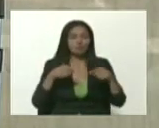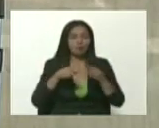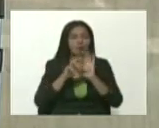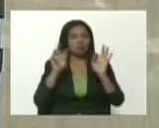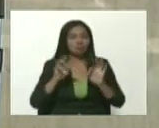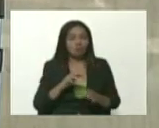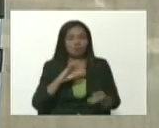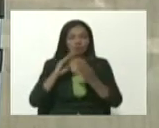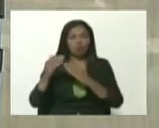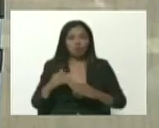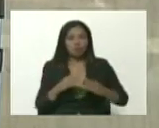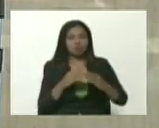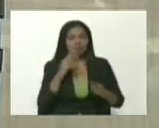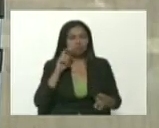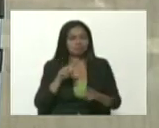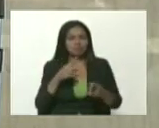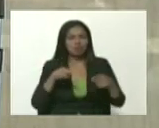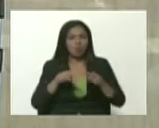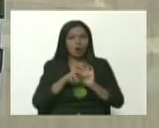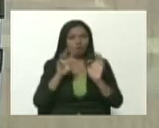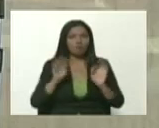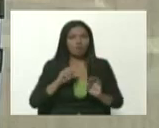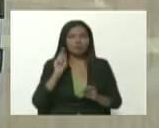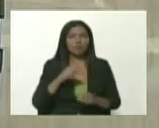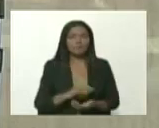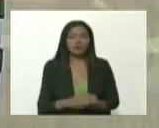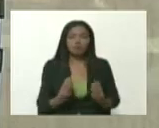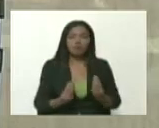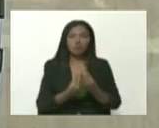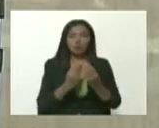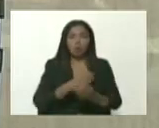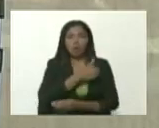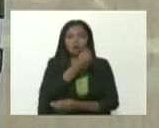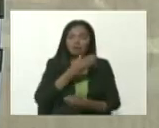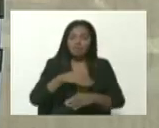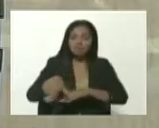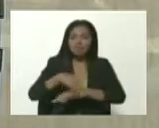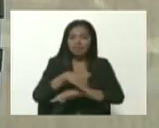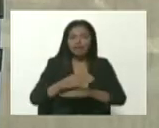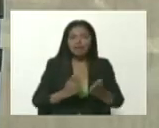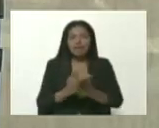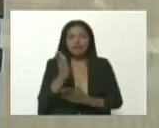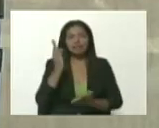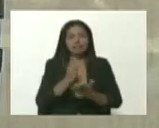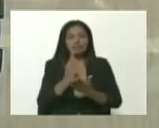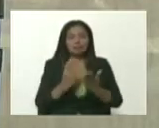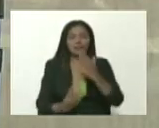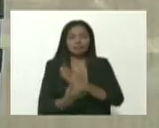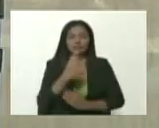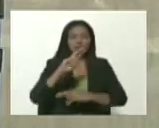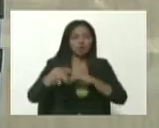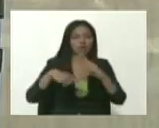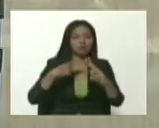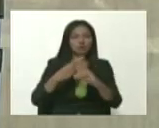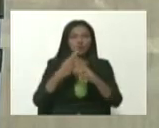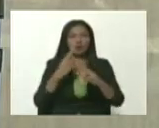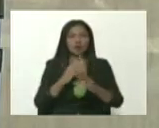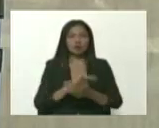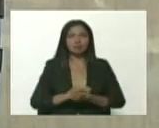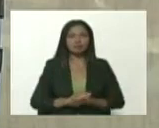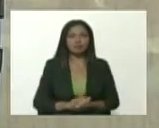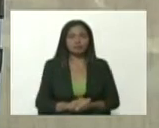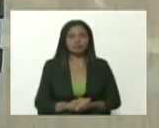de comunidad Malvi Arias, junto a sus jefes de calle, leales siempre, traidores